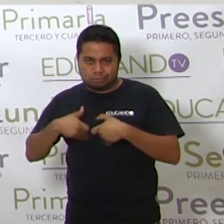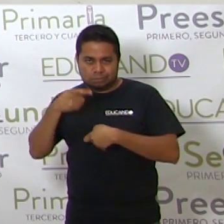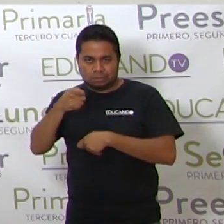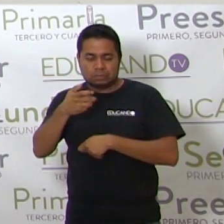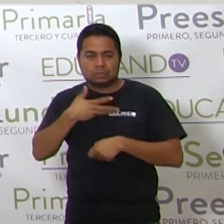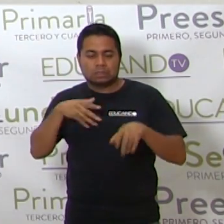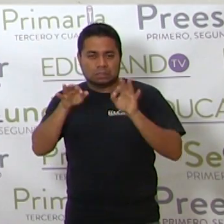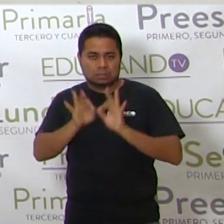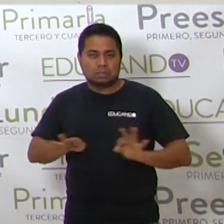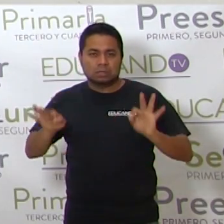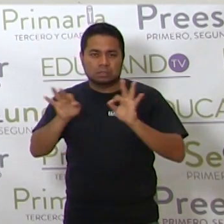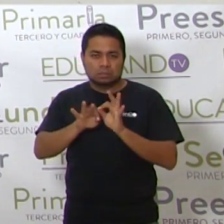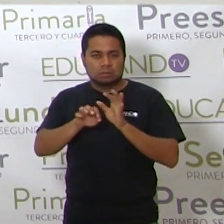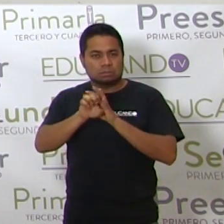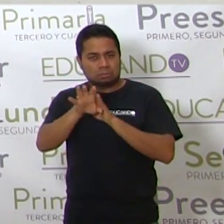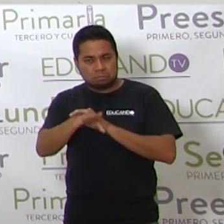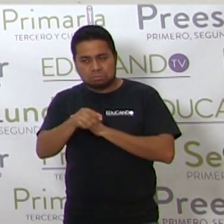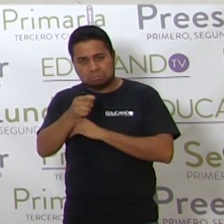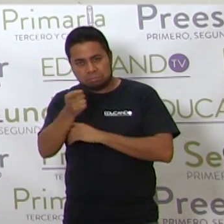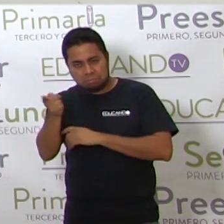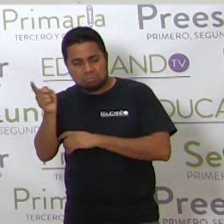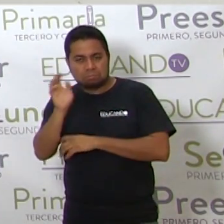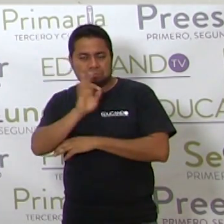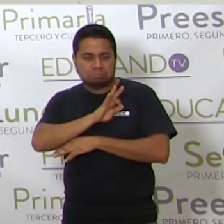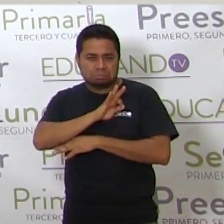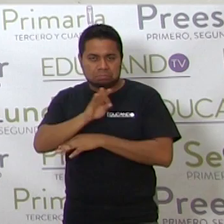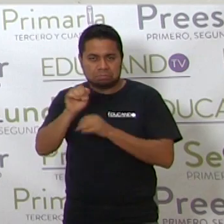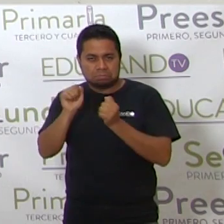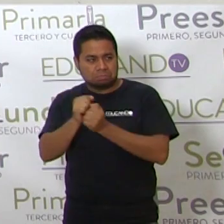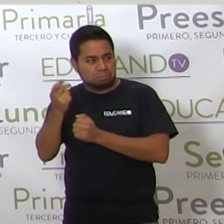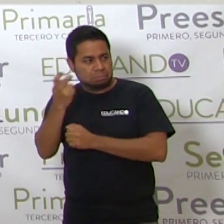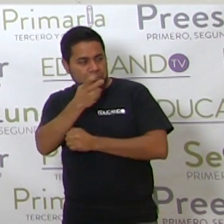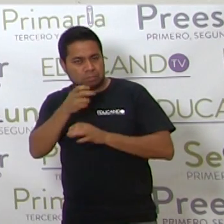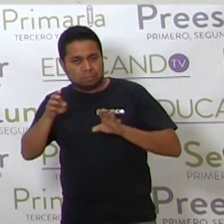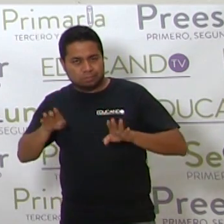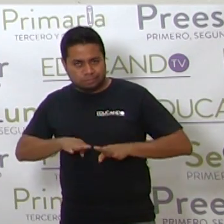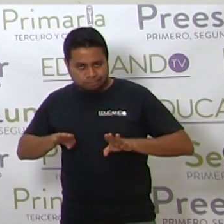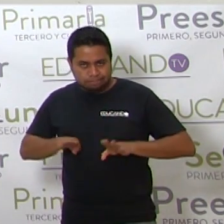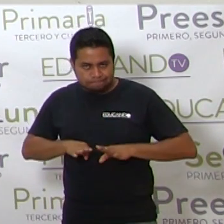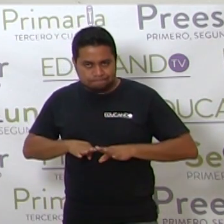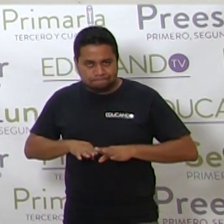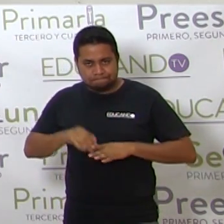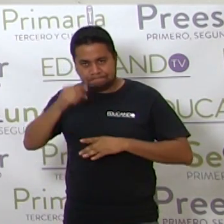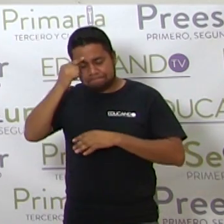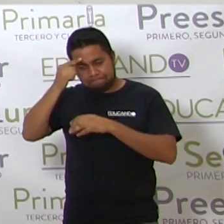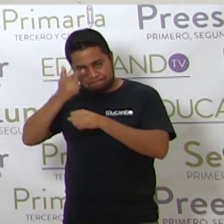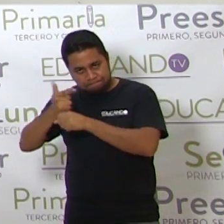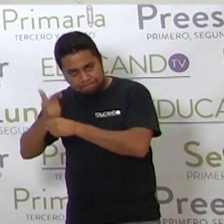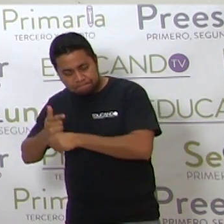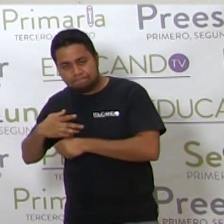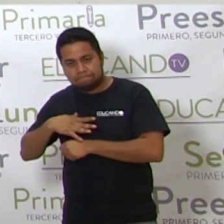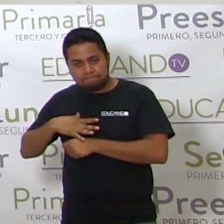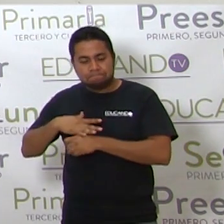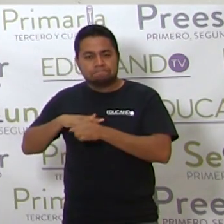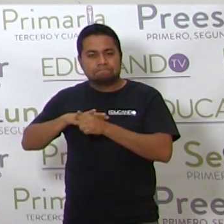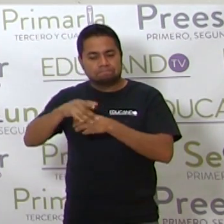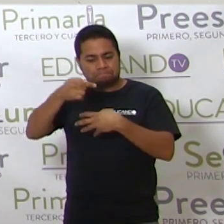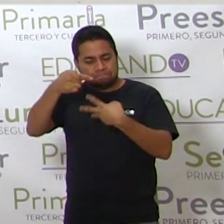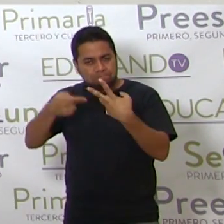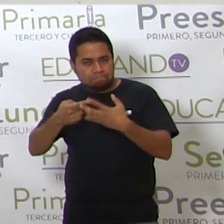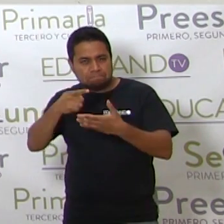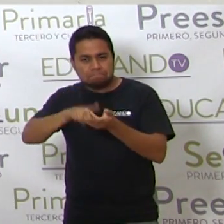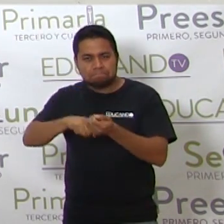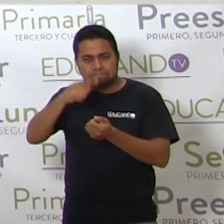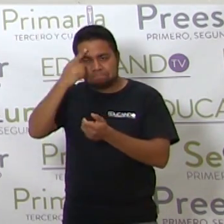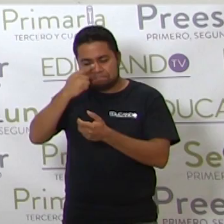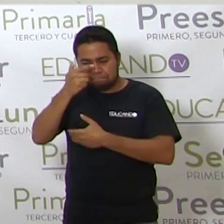muy importante que tú puedas a partir de estas características que vas encontrando y que vas identificando a lo